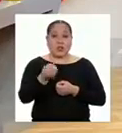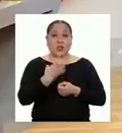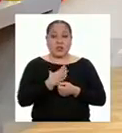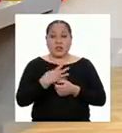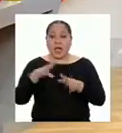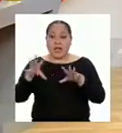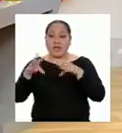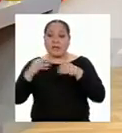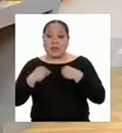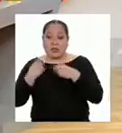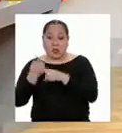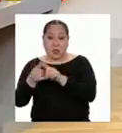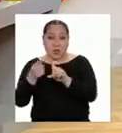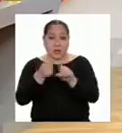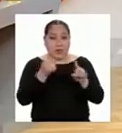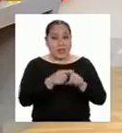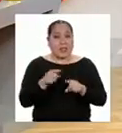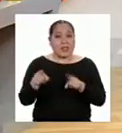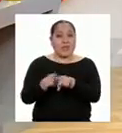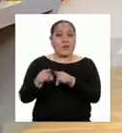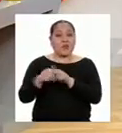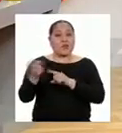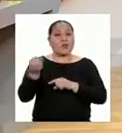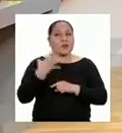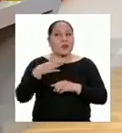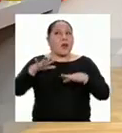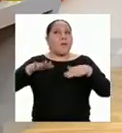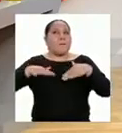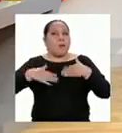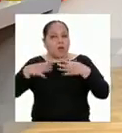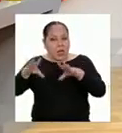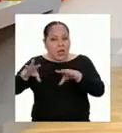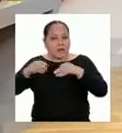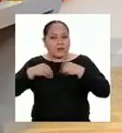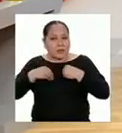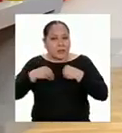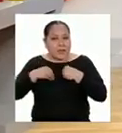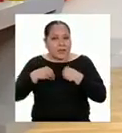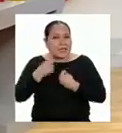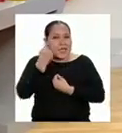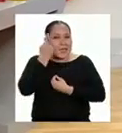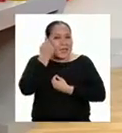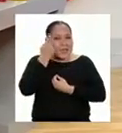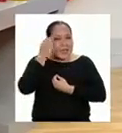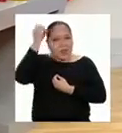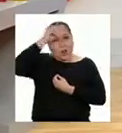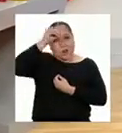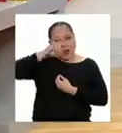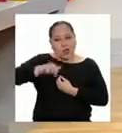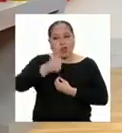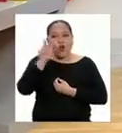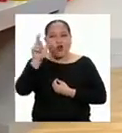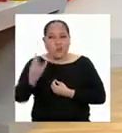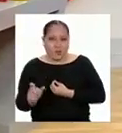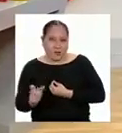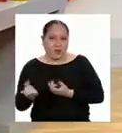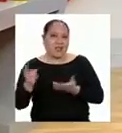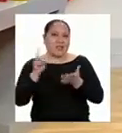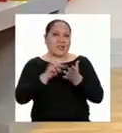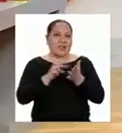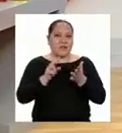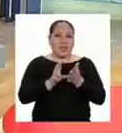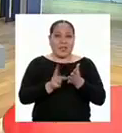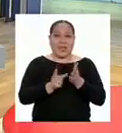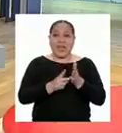tolerancia a la diversidad, también nos dice que para hacerlo es necesario comprender el punto de vista de la otra persona, es decir,